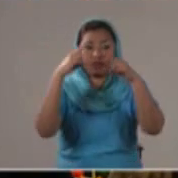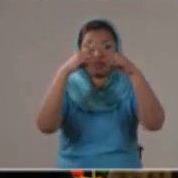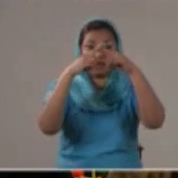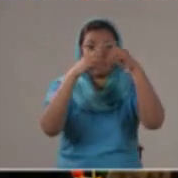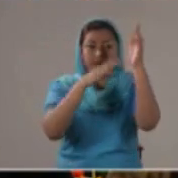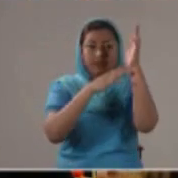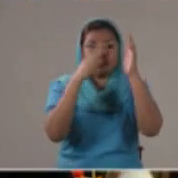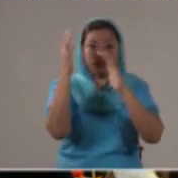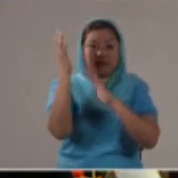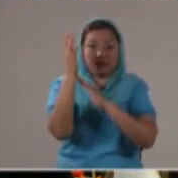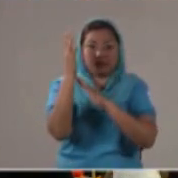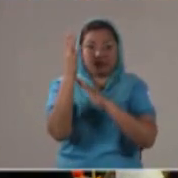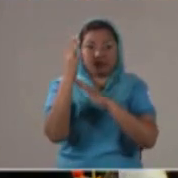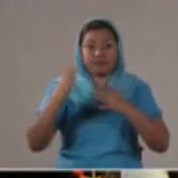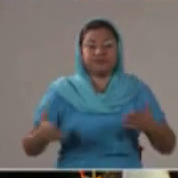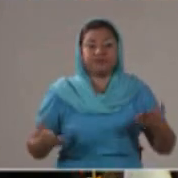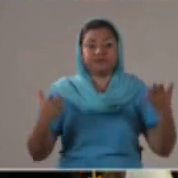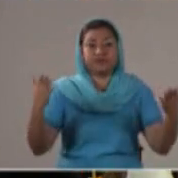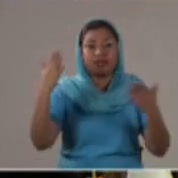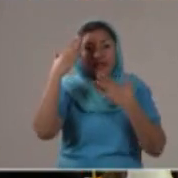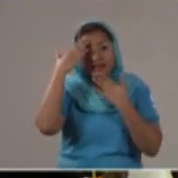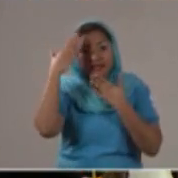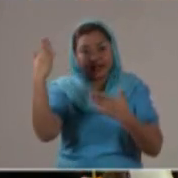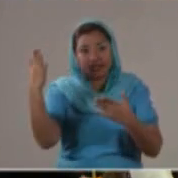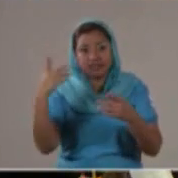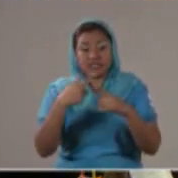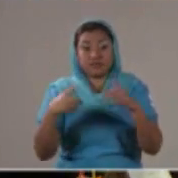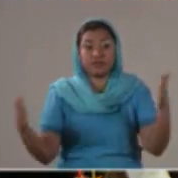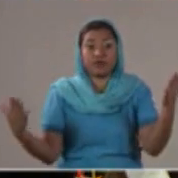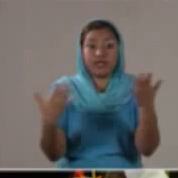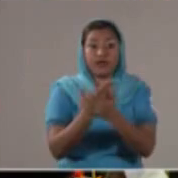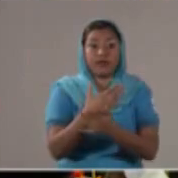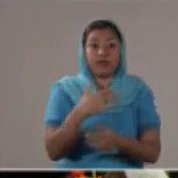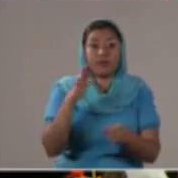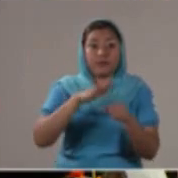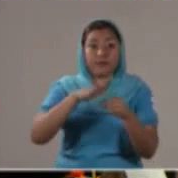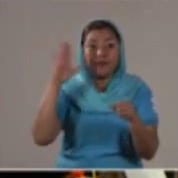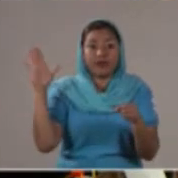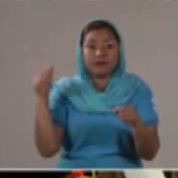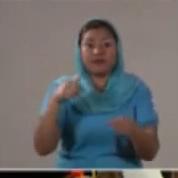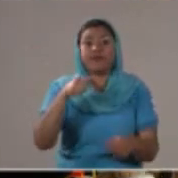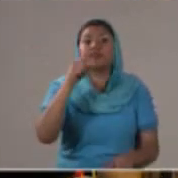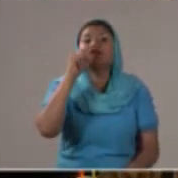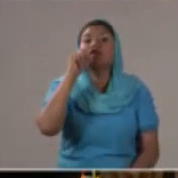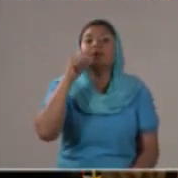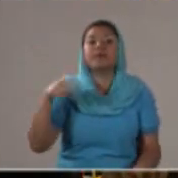tu copa en alto y dale gracias por el nuevo pacto. Y tomemos todos juntos.